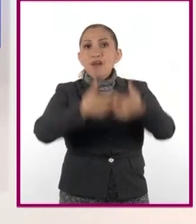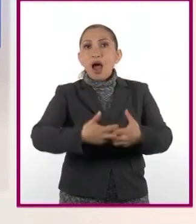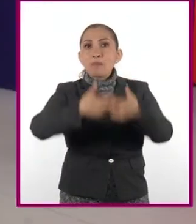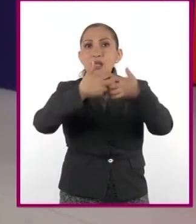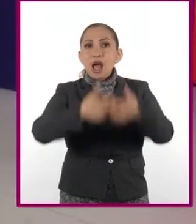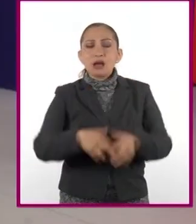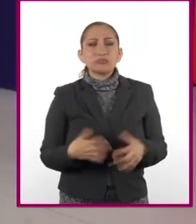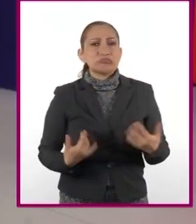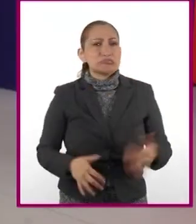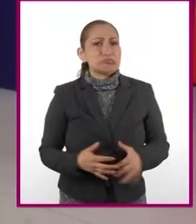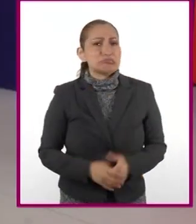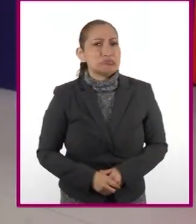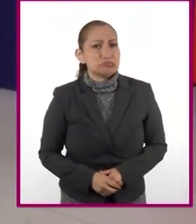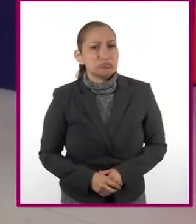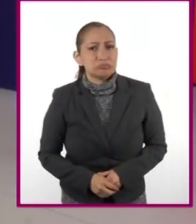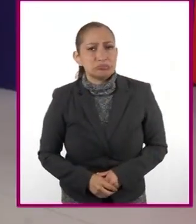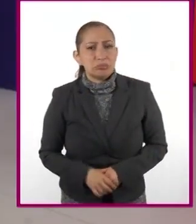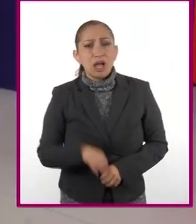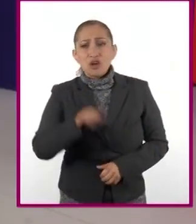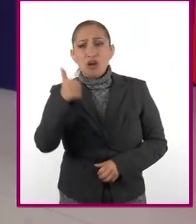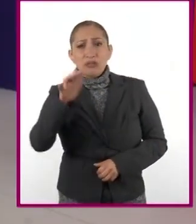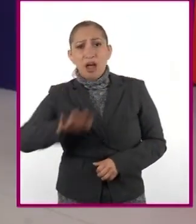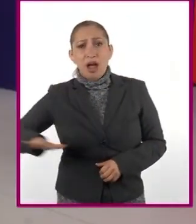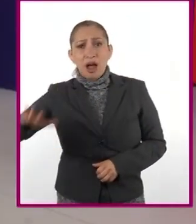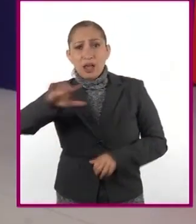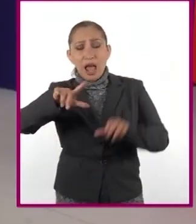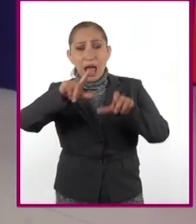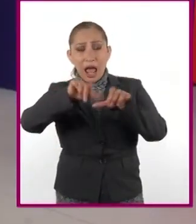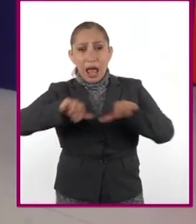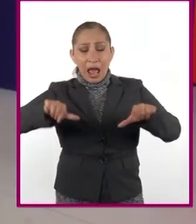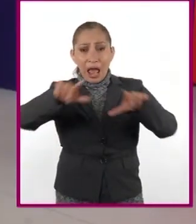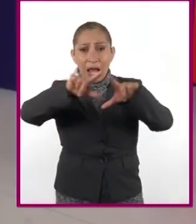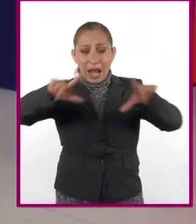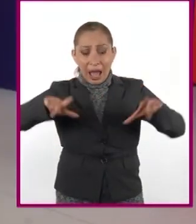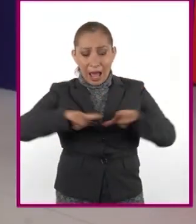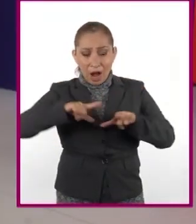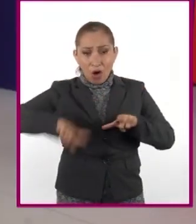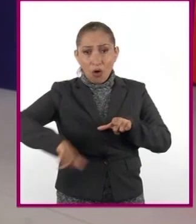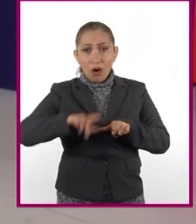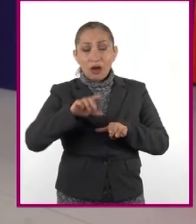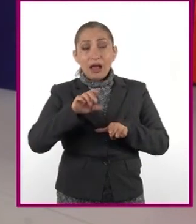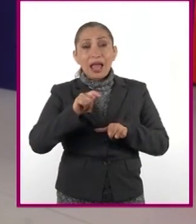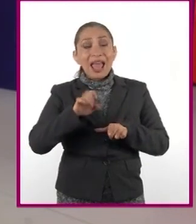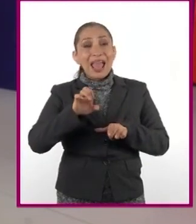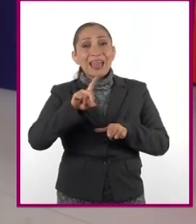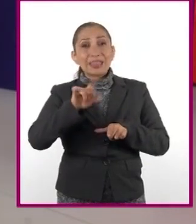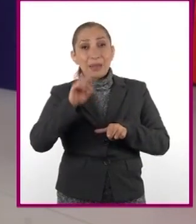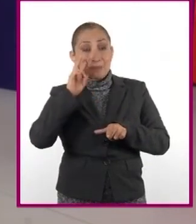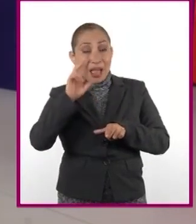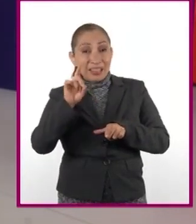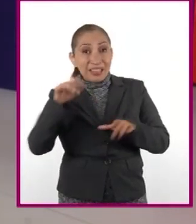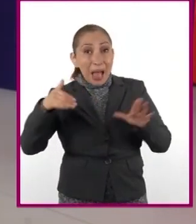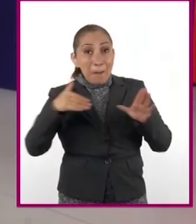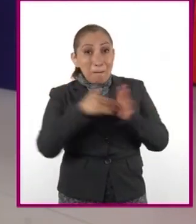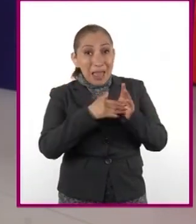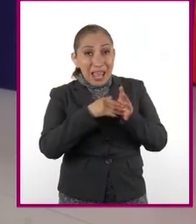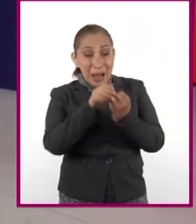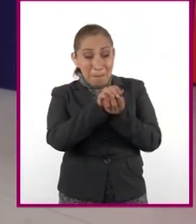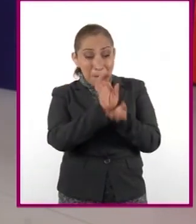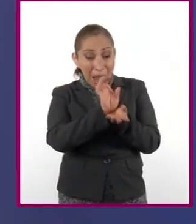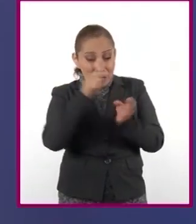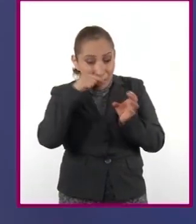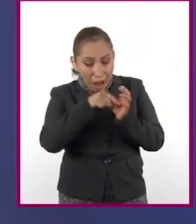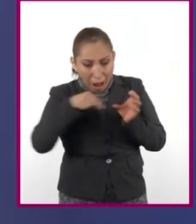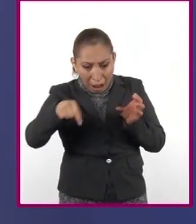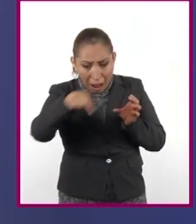fábricas. En algunas áreas del lago Erie se pueden encontrar 30.000 mejillones cebra por metro